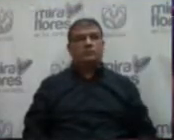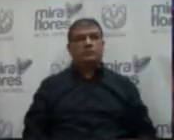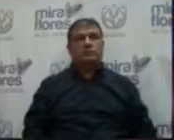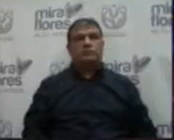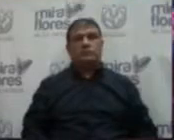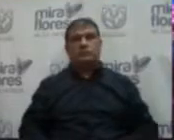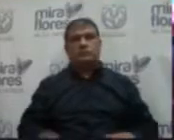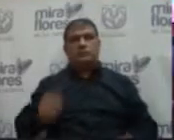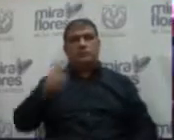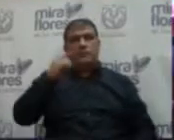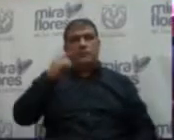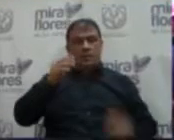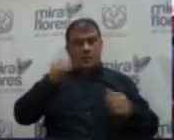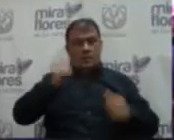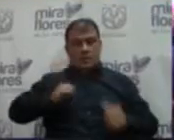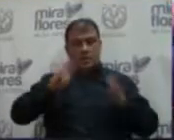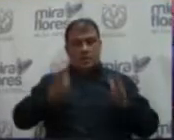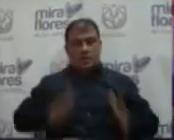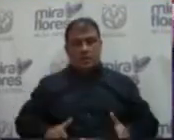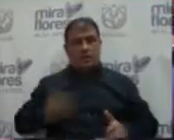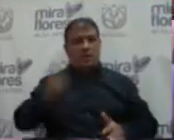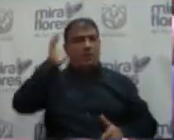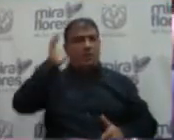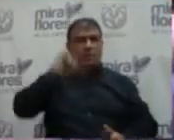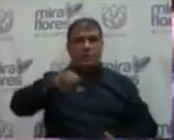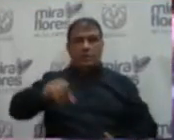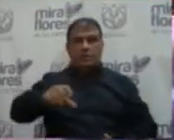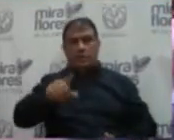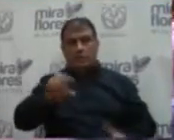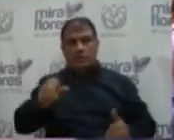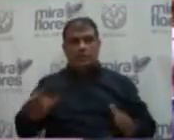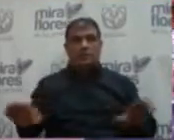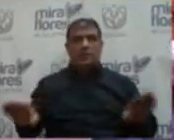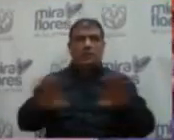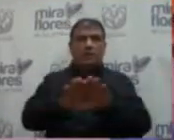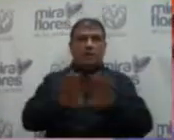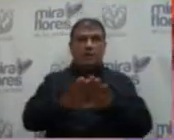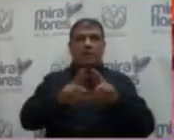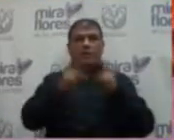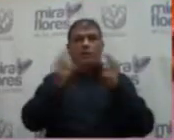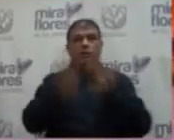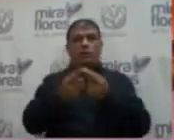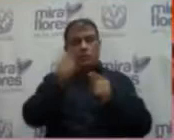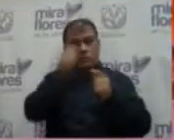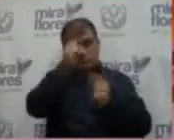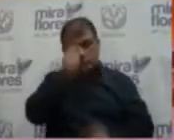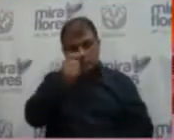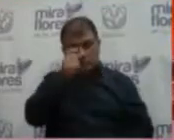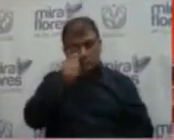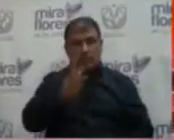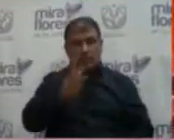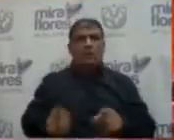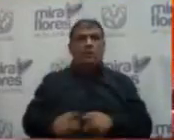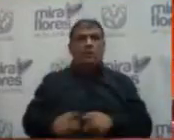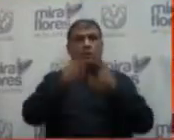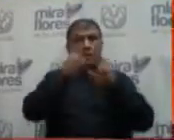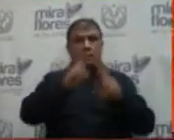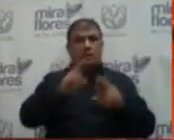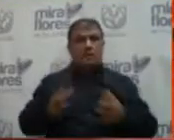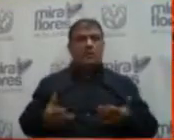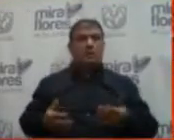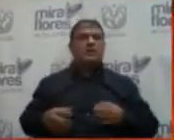El señor alcalde de Miraflores, doctor Jorge Muñoz Wells, cerrará la sesión solemne del Consejo Municipal de Miraflores, que se realiza